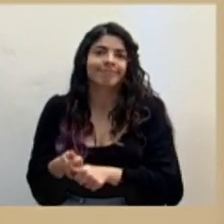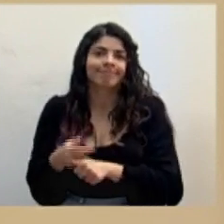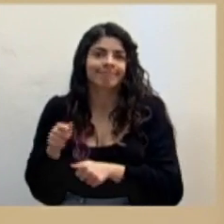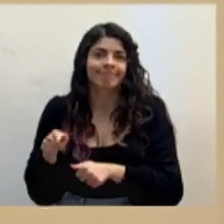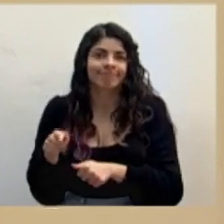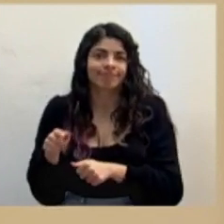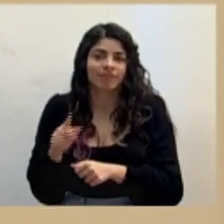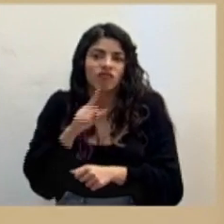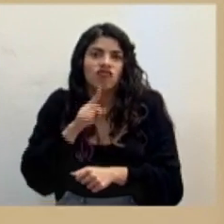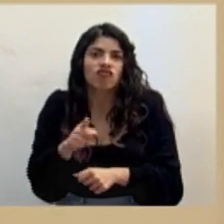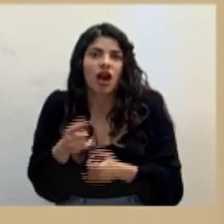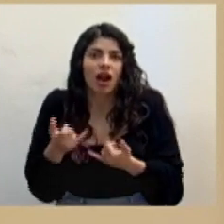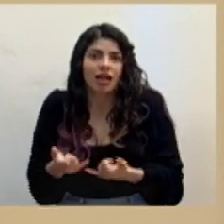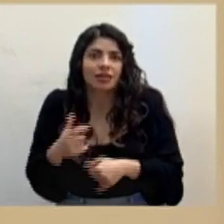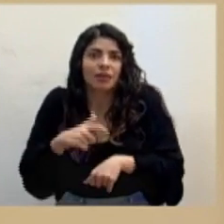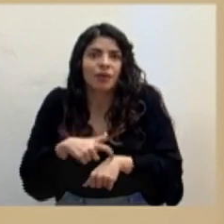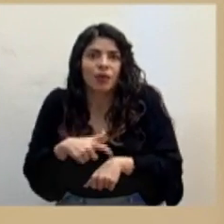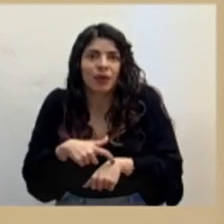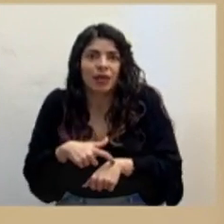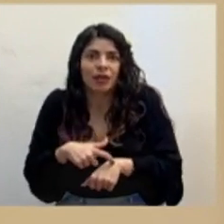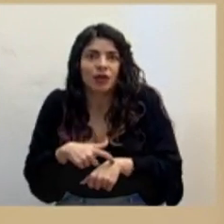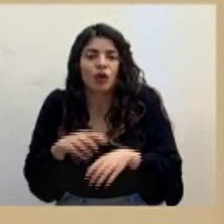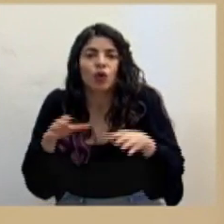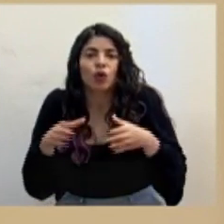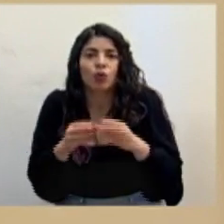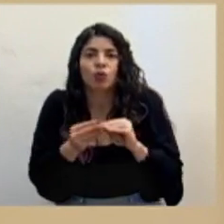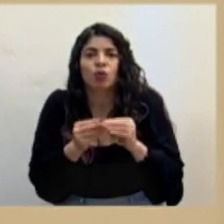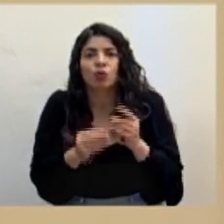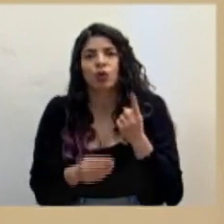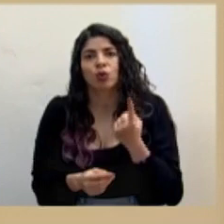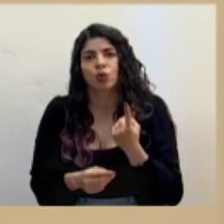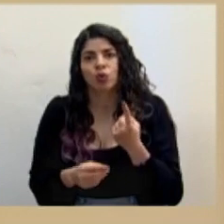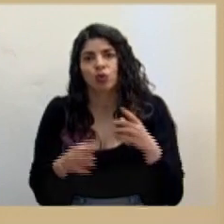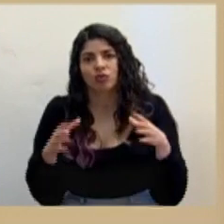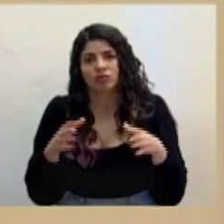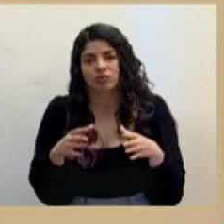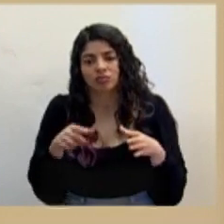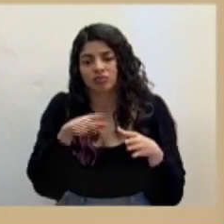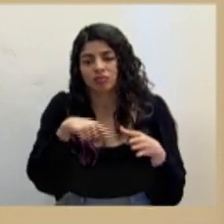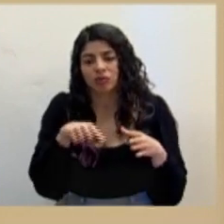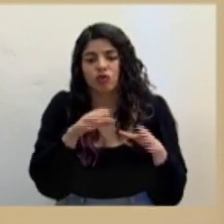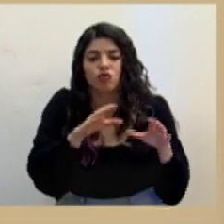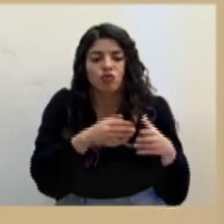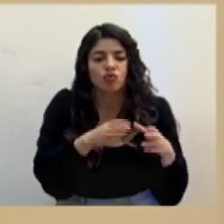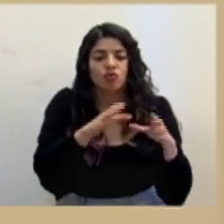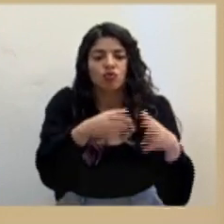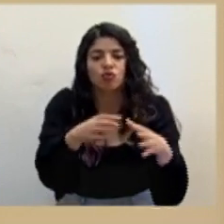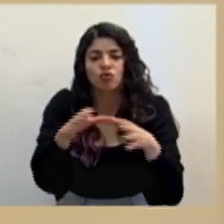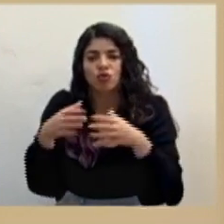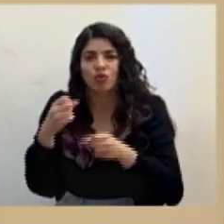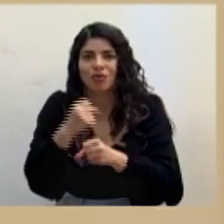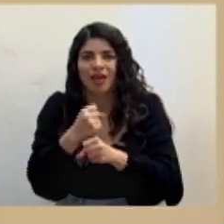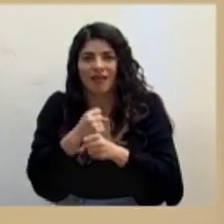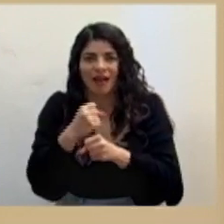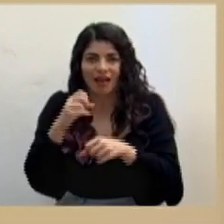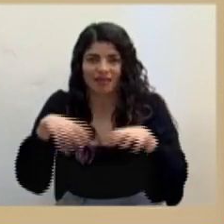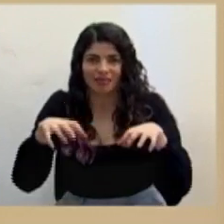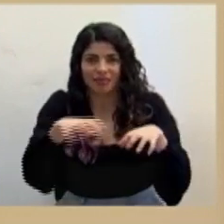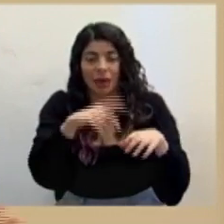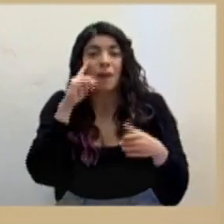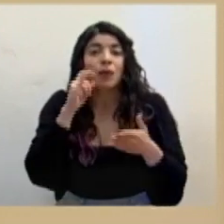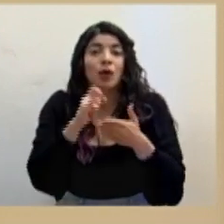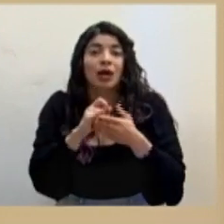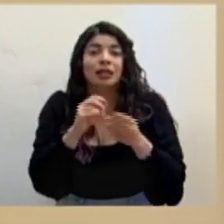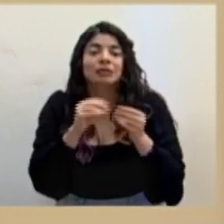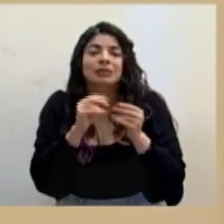la realidad, que es que en este momento estamos grupo primero, que es población cautiva, y por eso pues las estrategias son muy